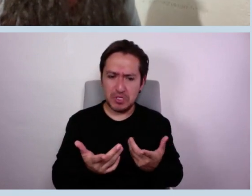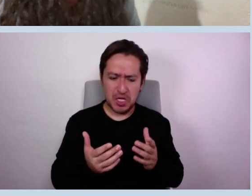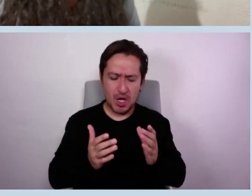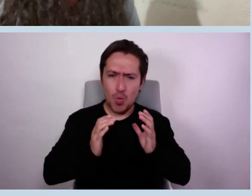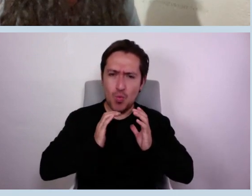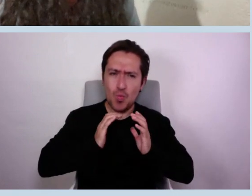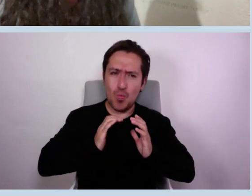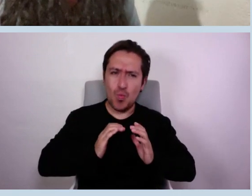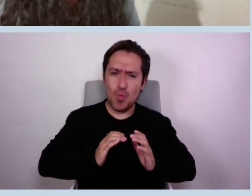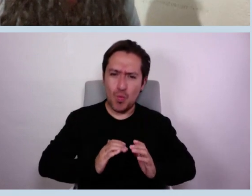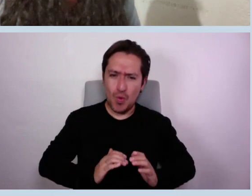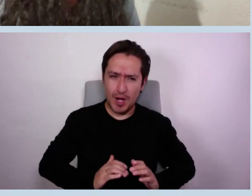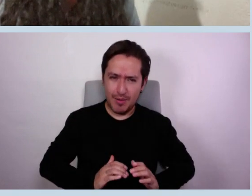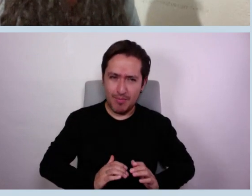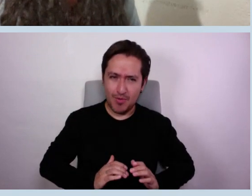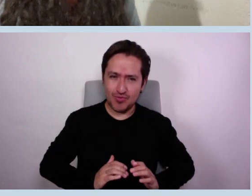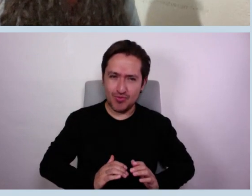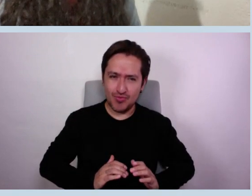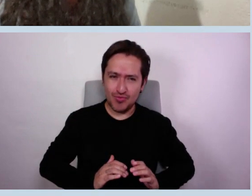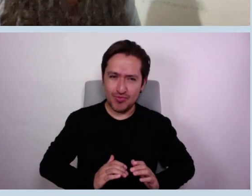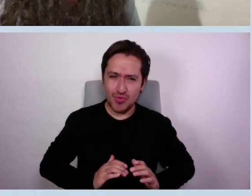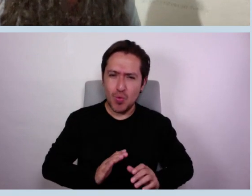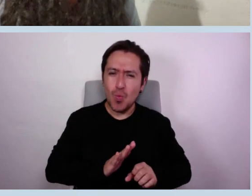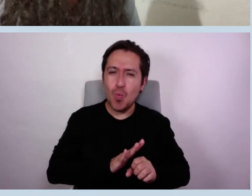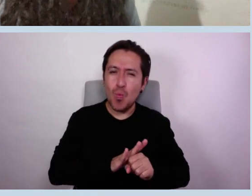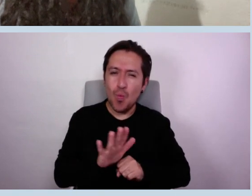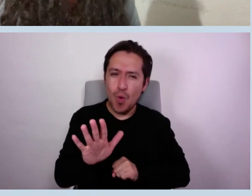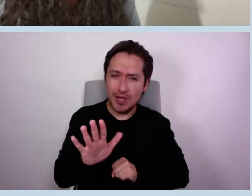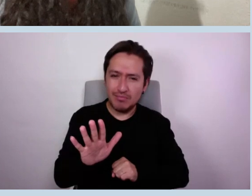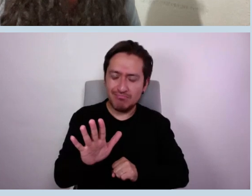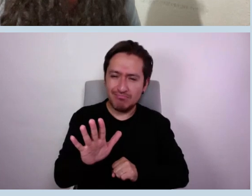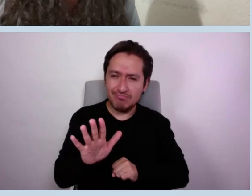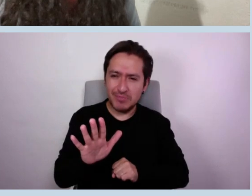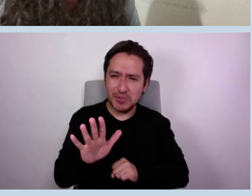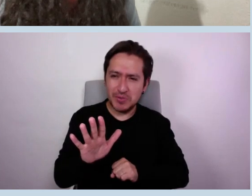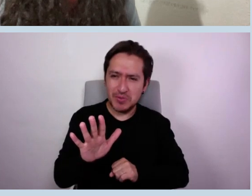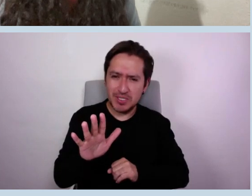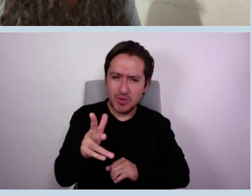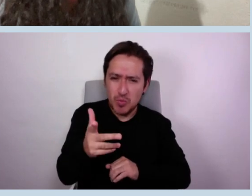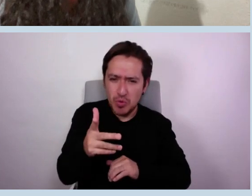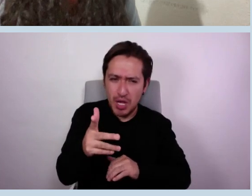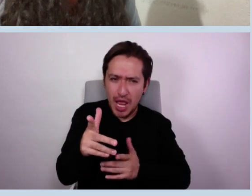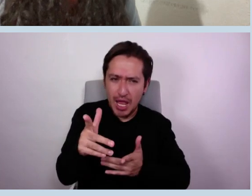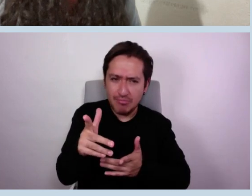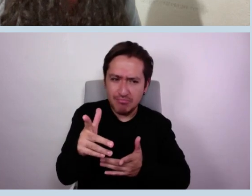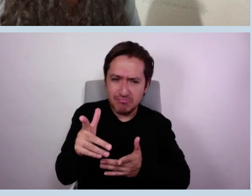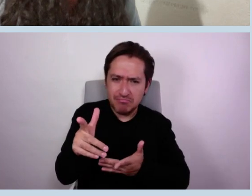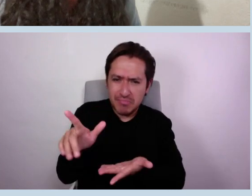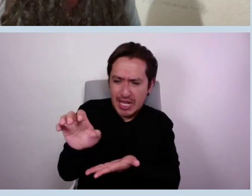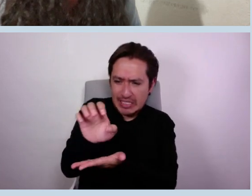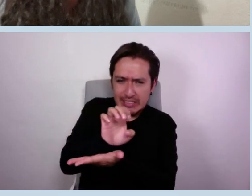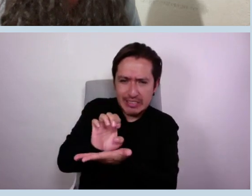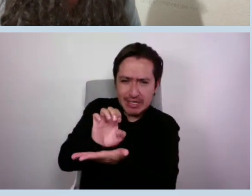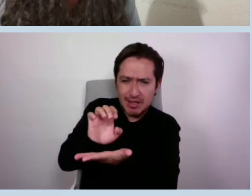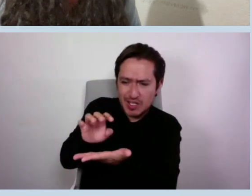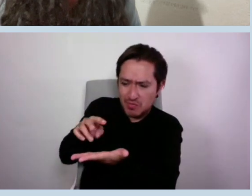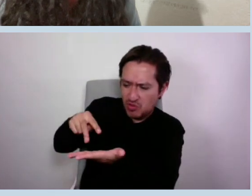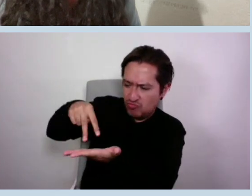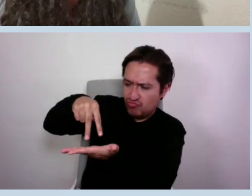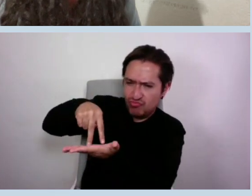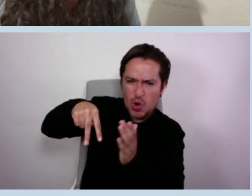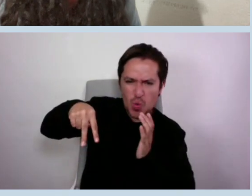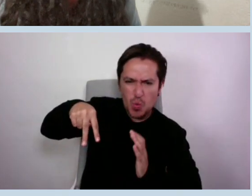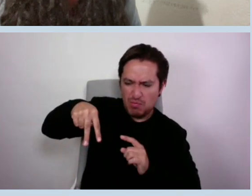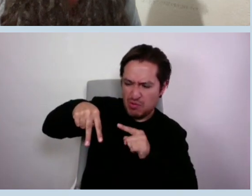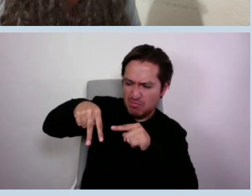no mayúscula están rigiendo la escena no Entonces es como como modificar la manera